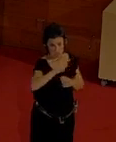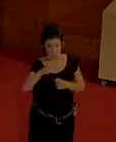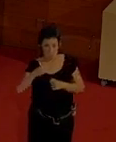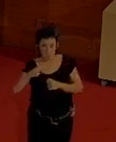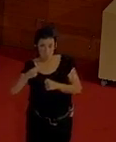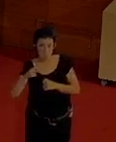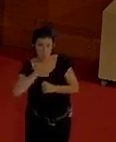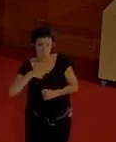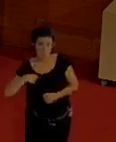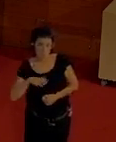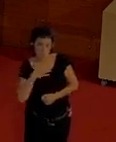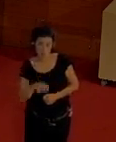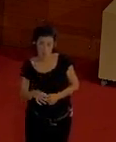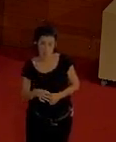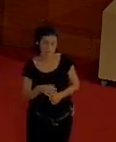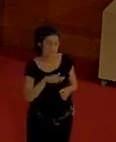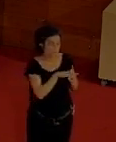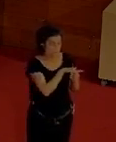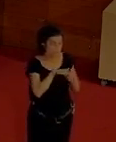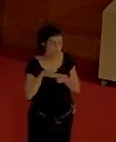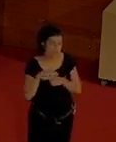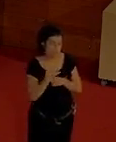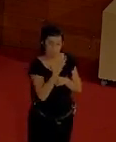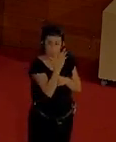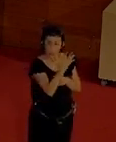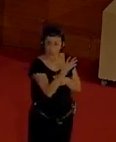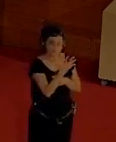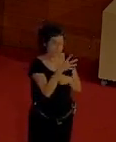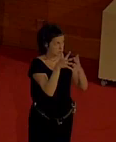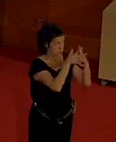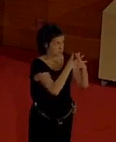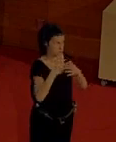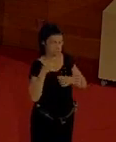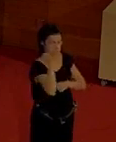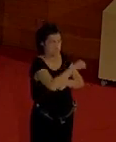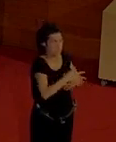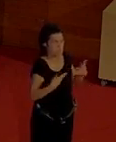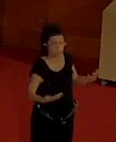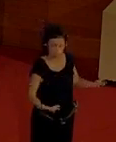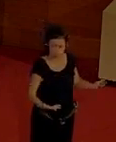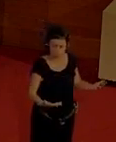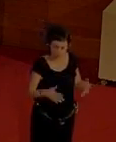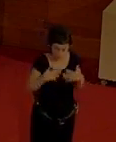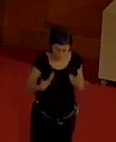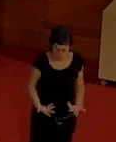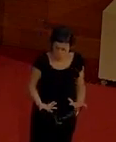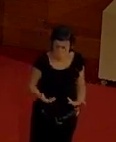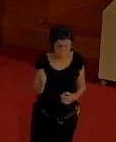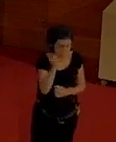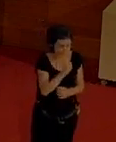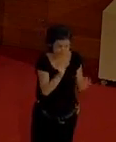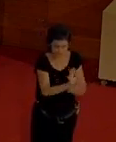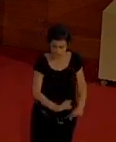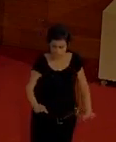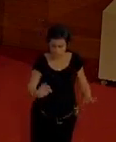en qué ámbito de esos cinco está China por encima de Estados Unidos en ninguno hoy por hoy en ninguno luego desde